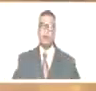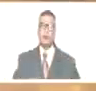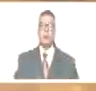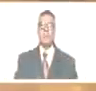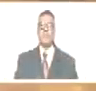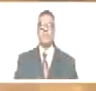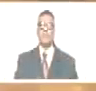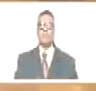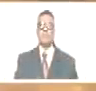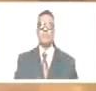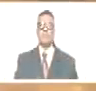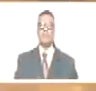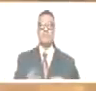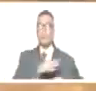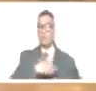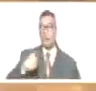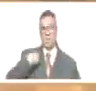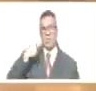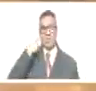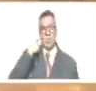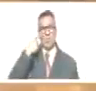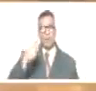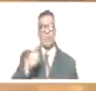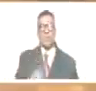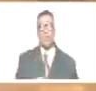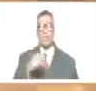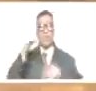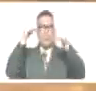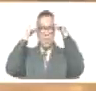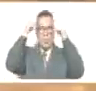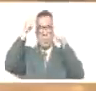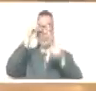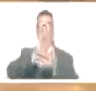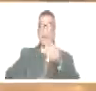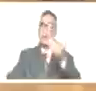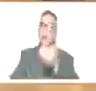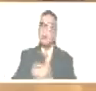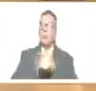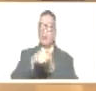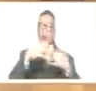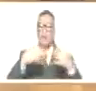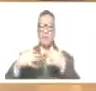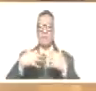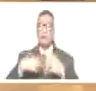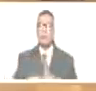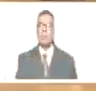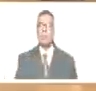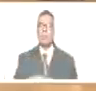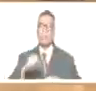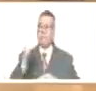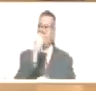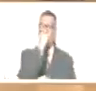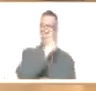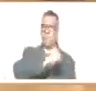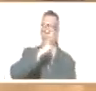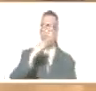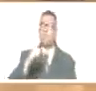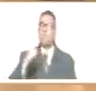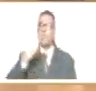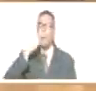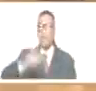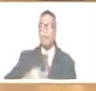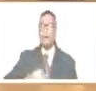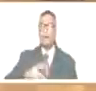Los que no se han dado cuenta, el comandante Chávez se nos fue por estas batallas. Fue asesinado, no tengo ninguna duda, pueden decir lo que